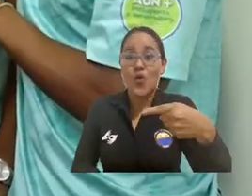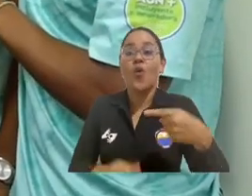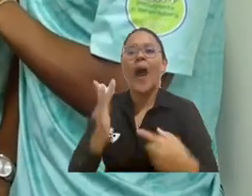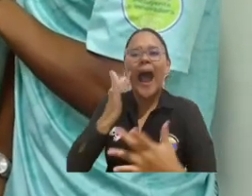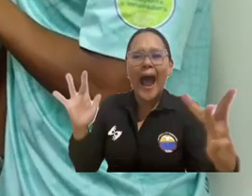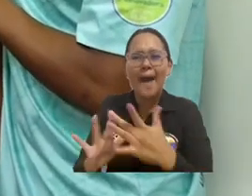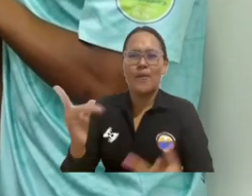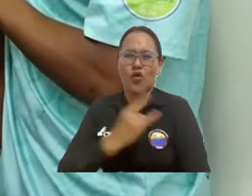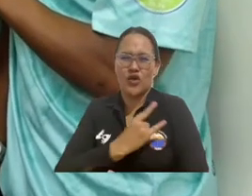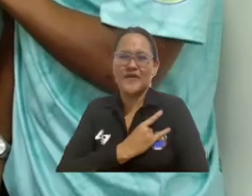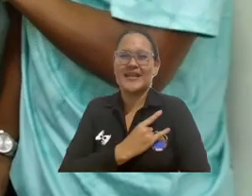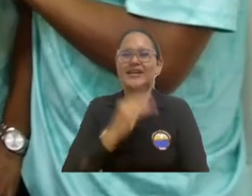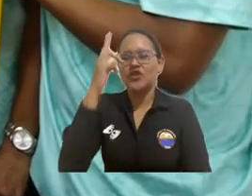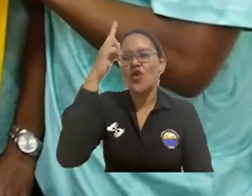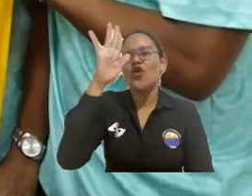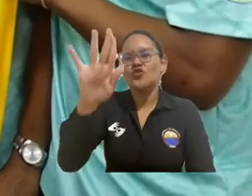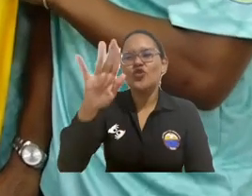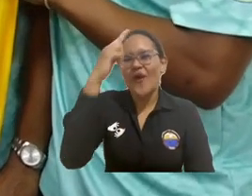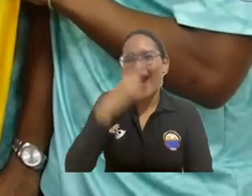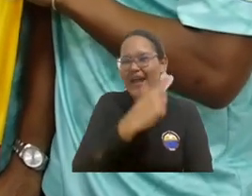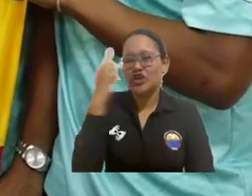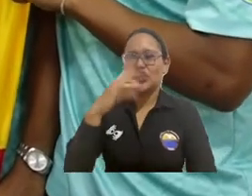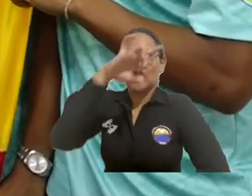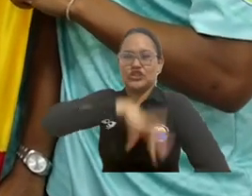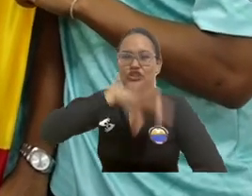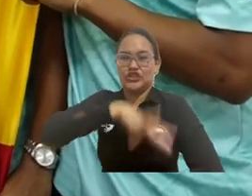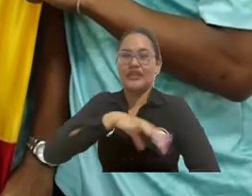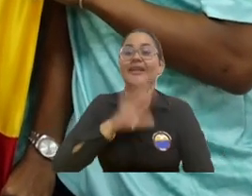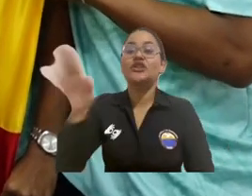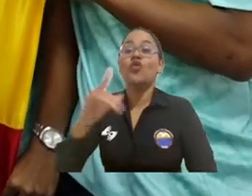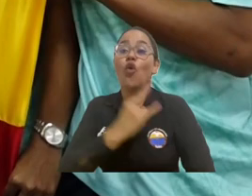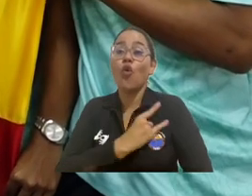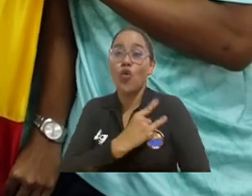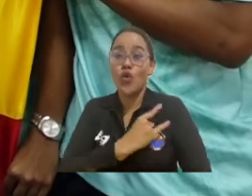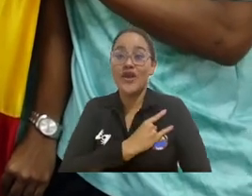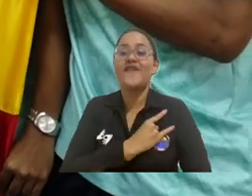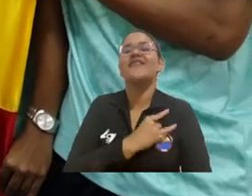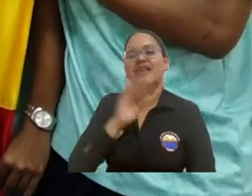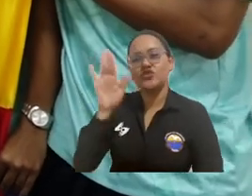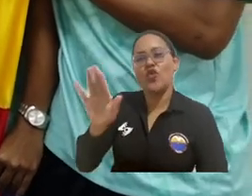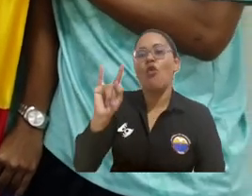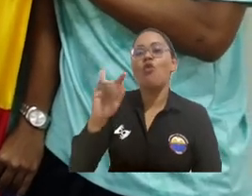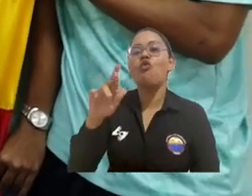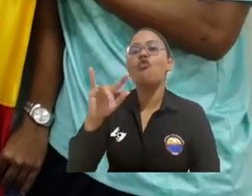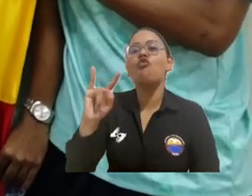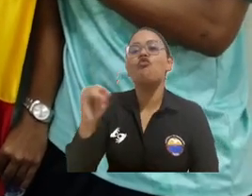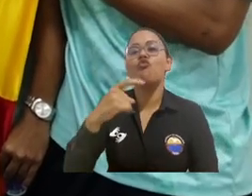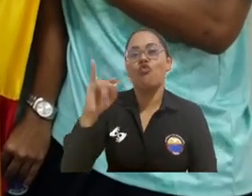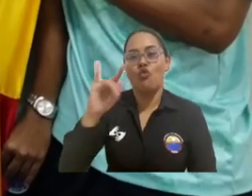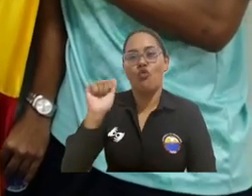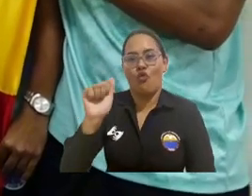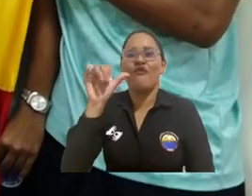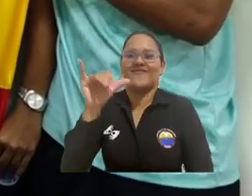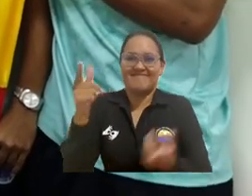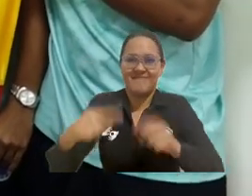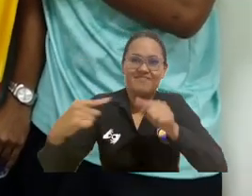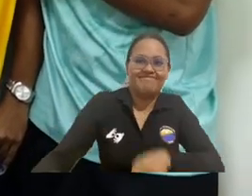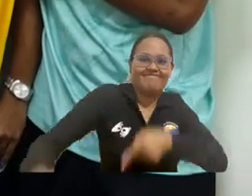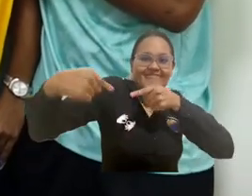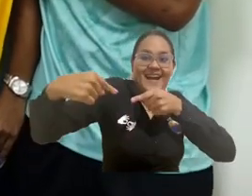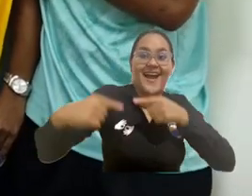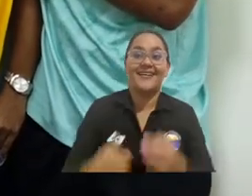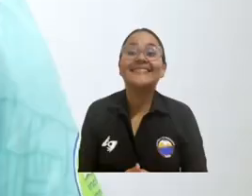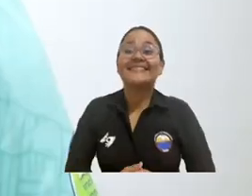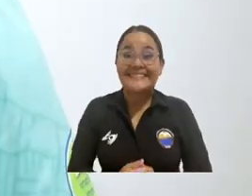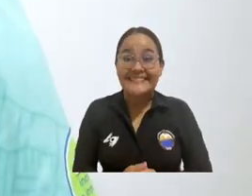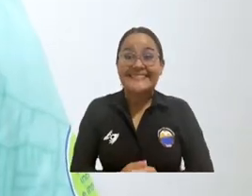a la Pontificia Universidad Católica de Chile y la Universidad de la República Udelar de Uruguay. Tenemos representantes casi